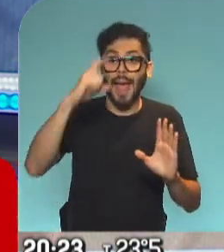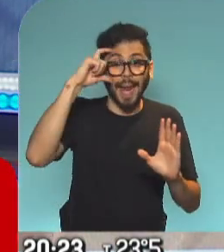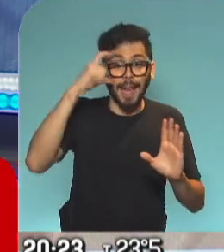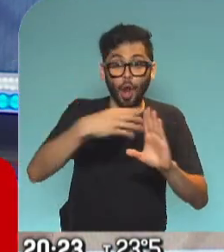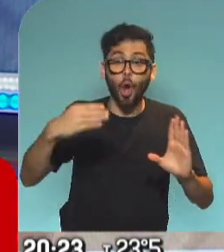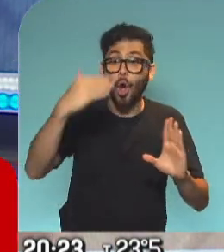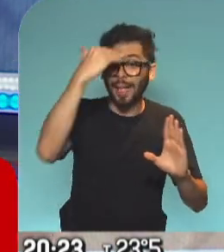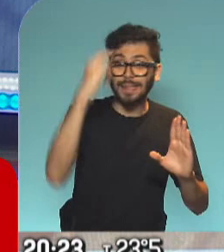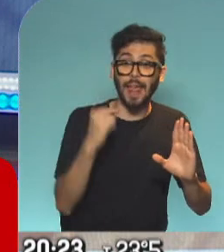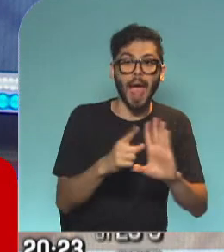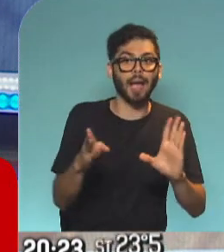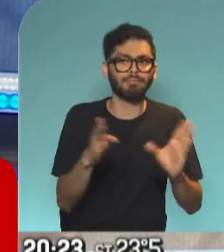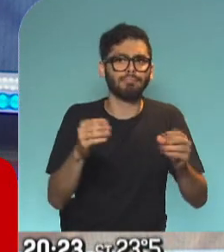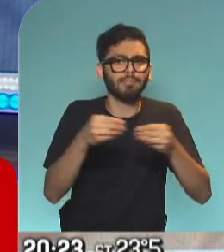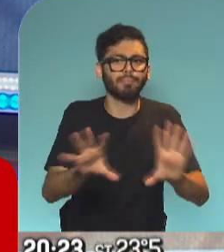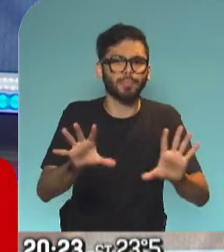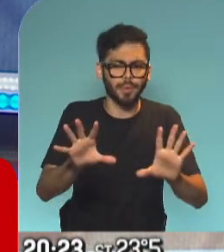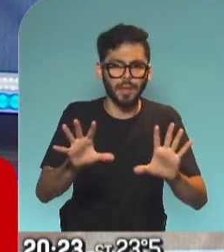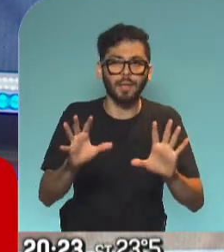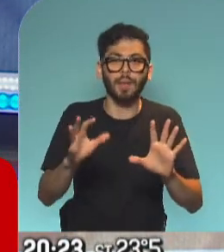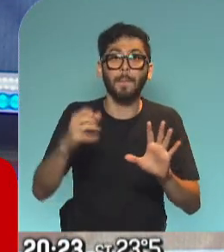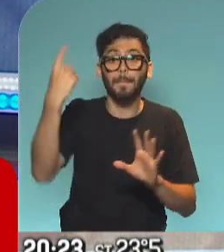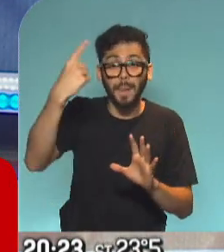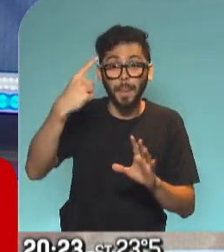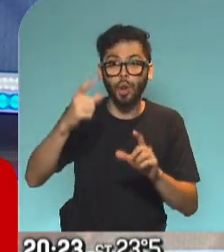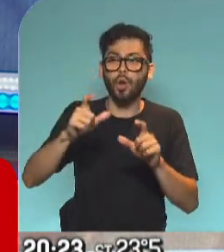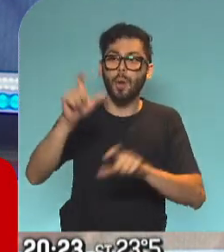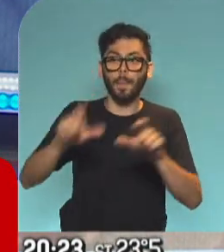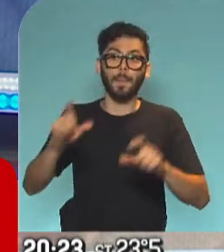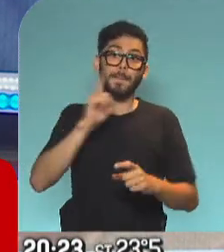de riesgo, para una primera fase de vacunación a los docentes del país.